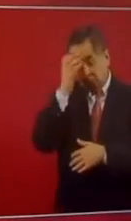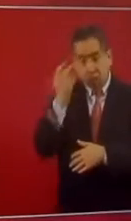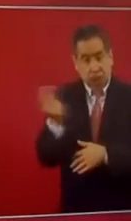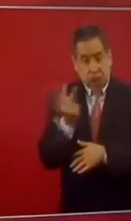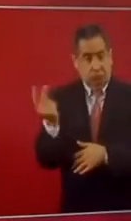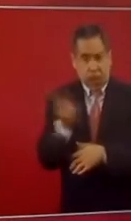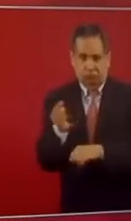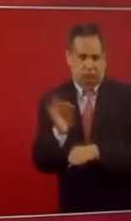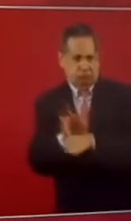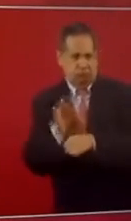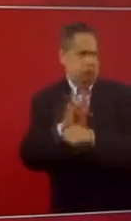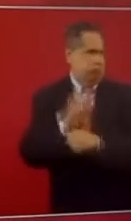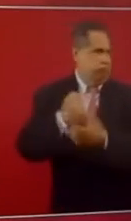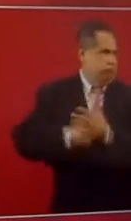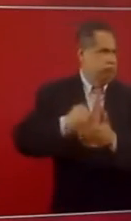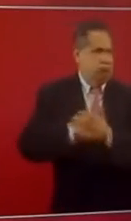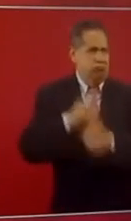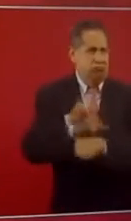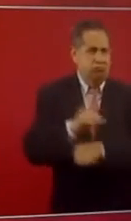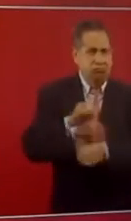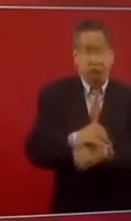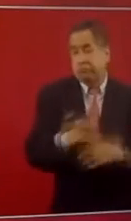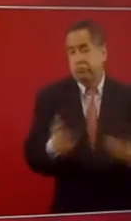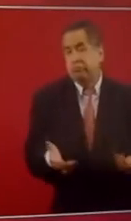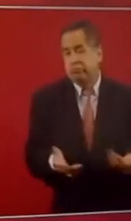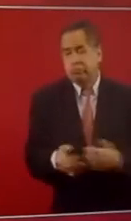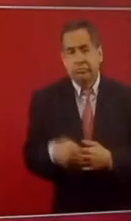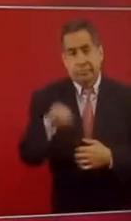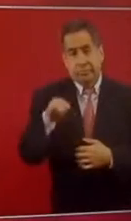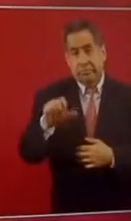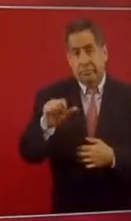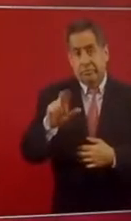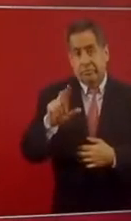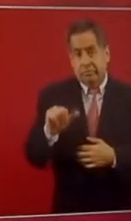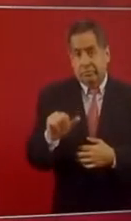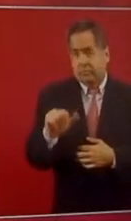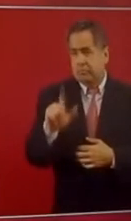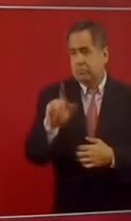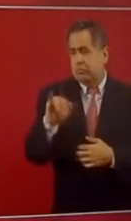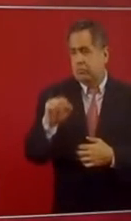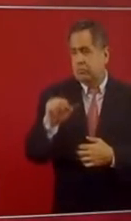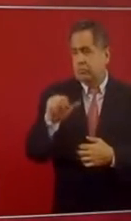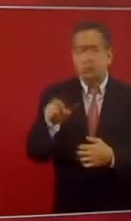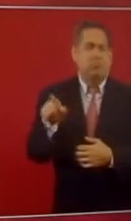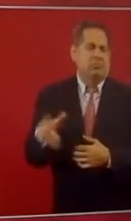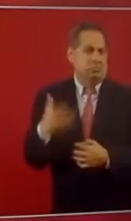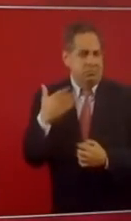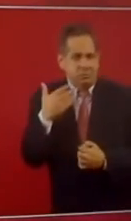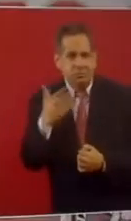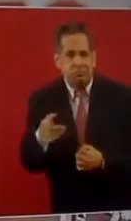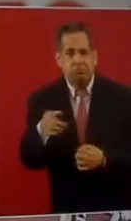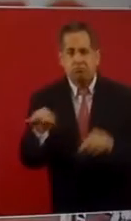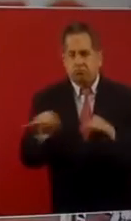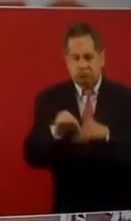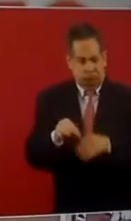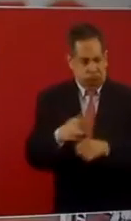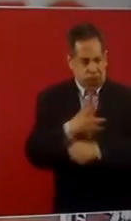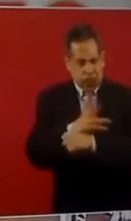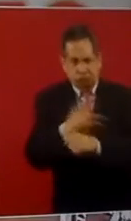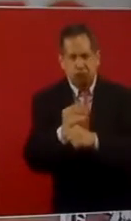le atañe también a los familiares del doctor José Manuel Mireles